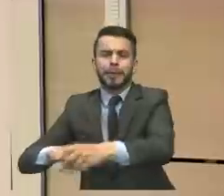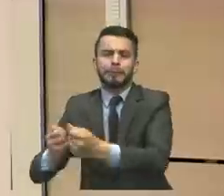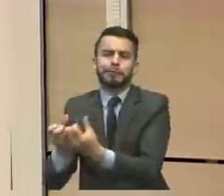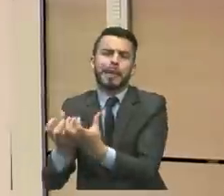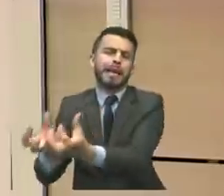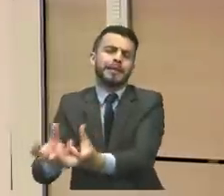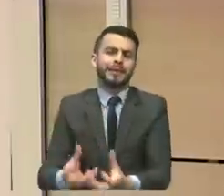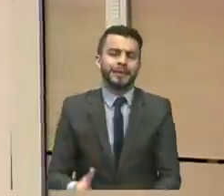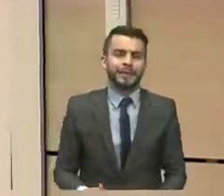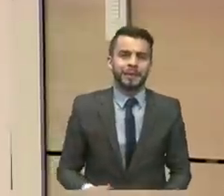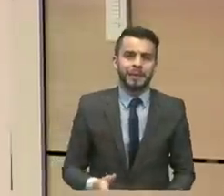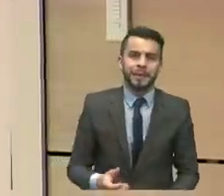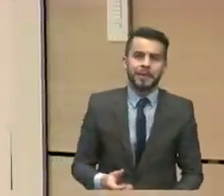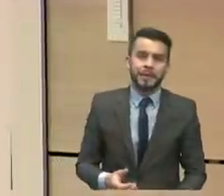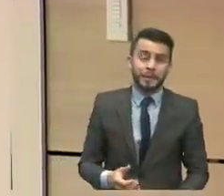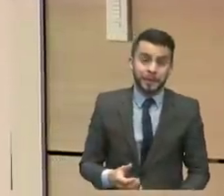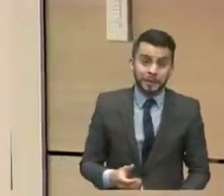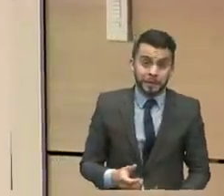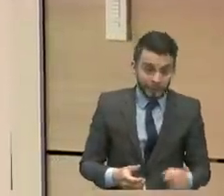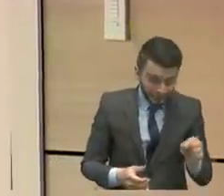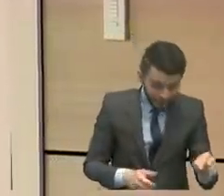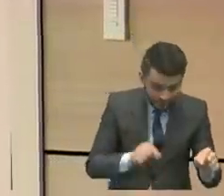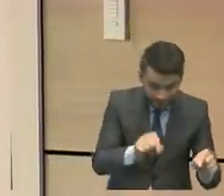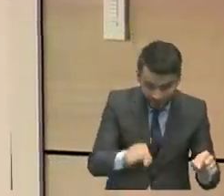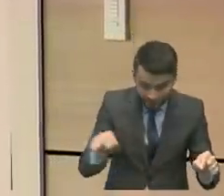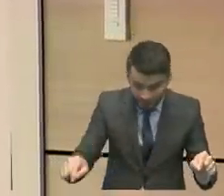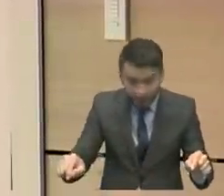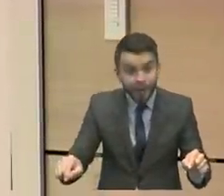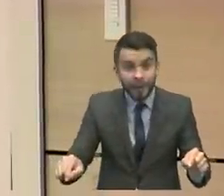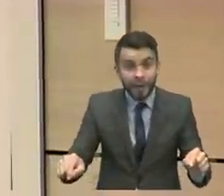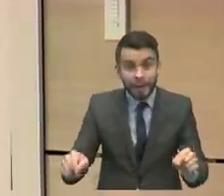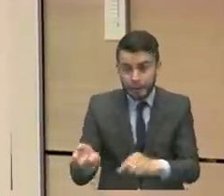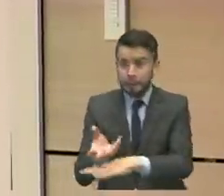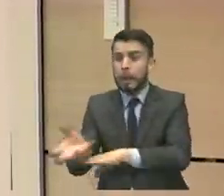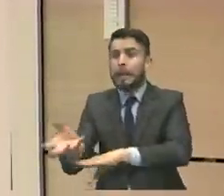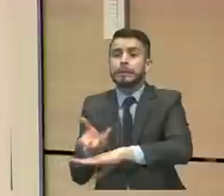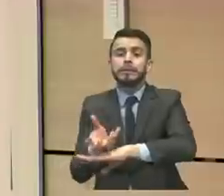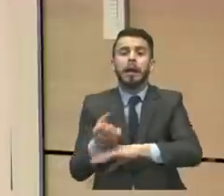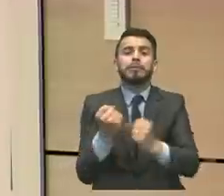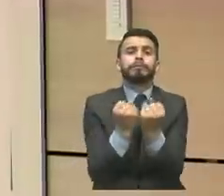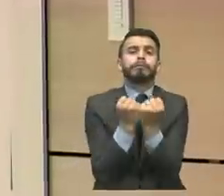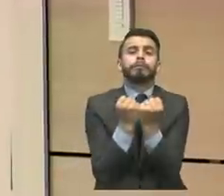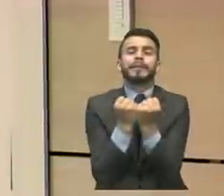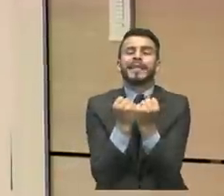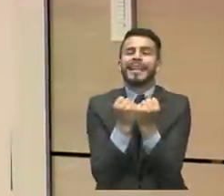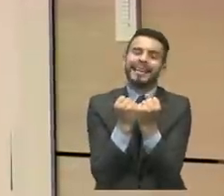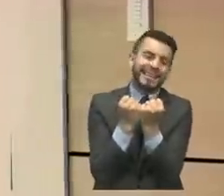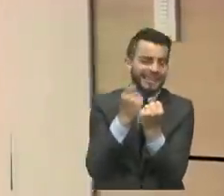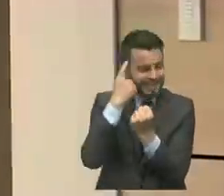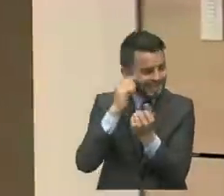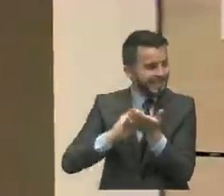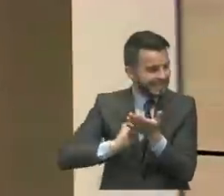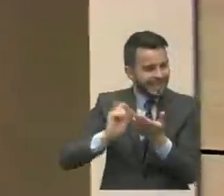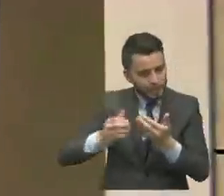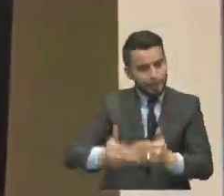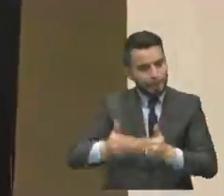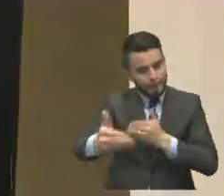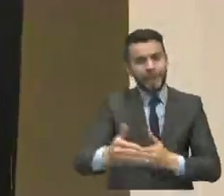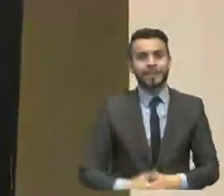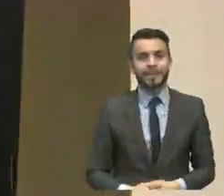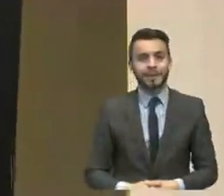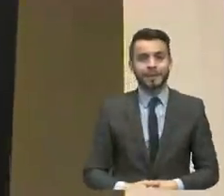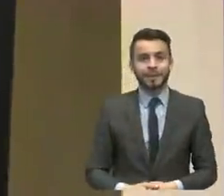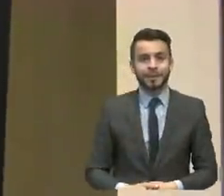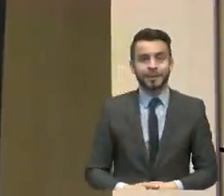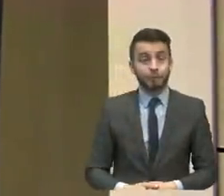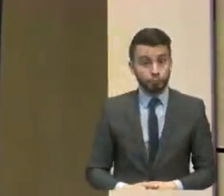este. Son 3 puntos donde usted necesita algo más robusto. En el resto del corredor, entre la 40 y la 100, usted no necesita algo